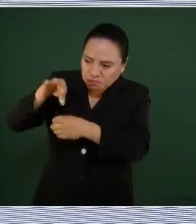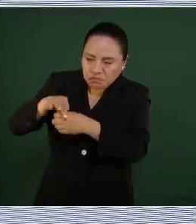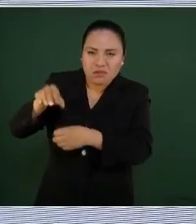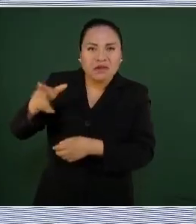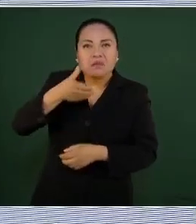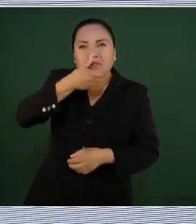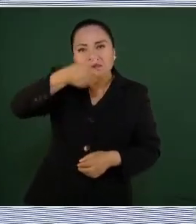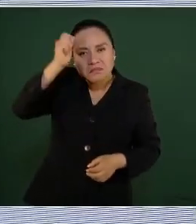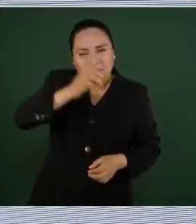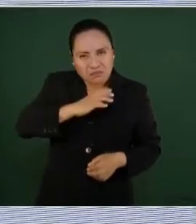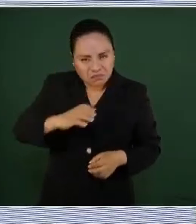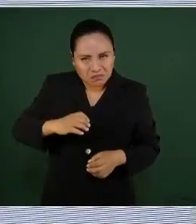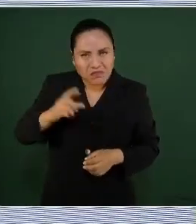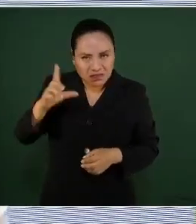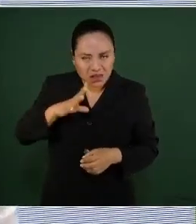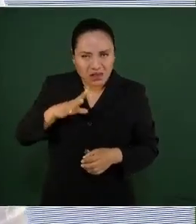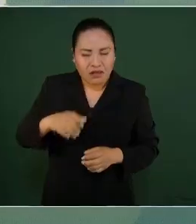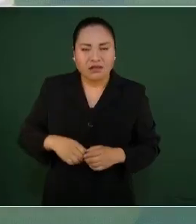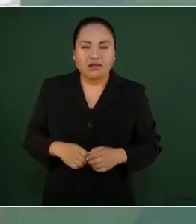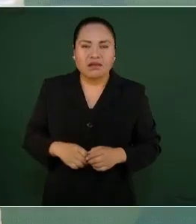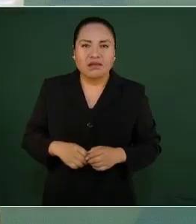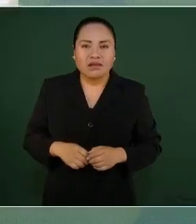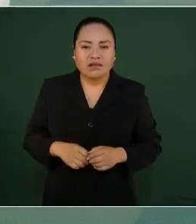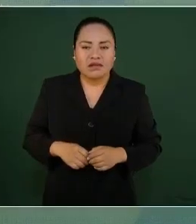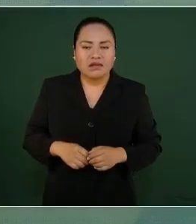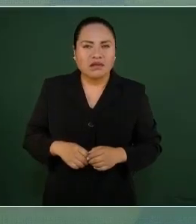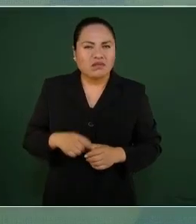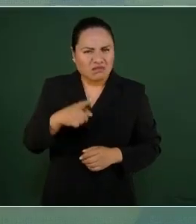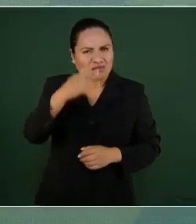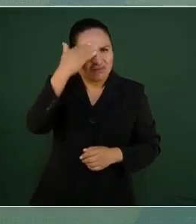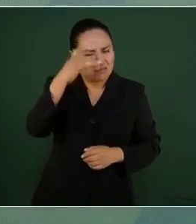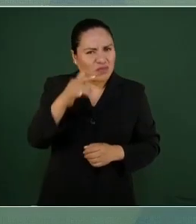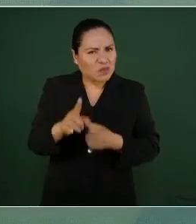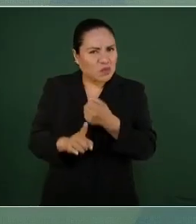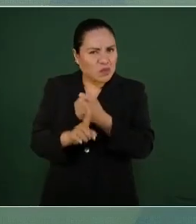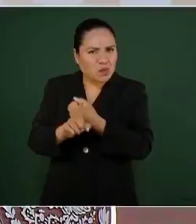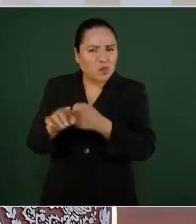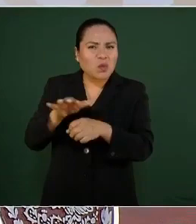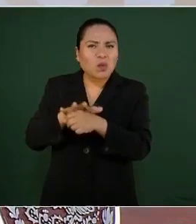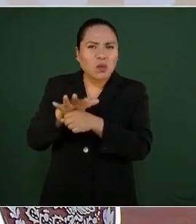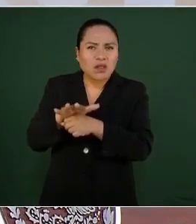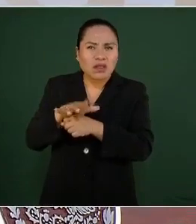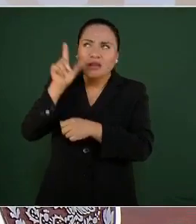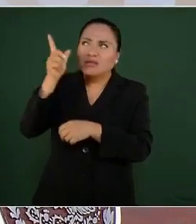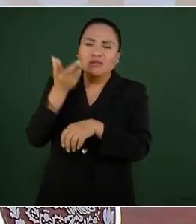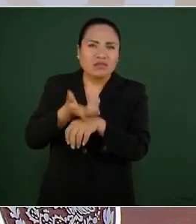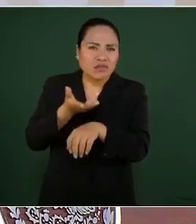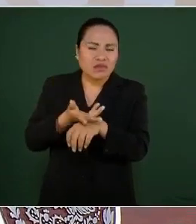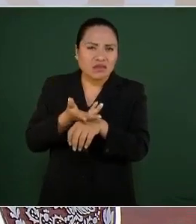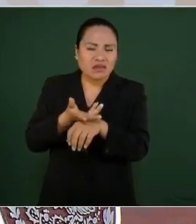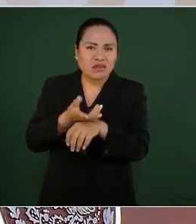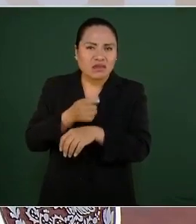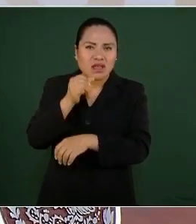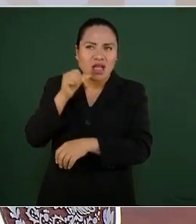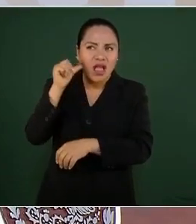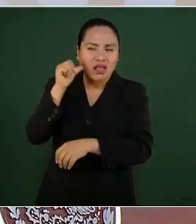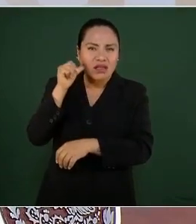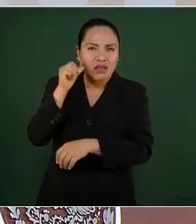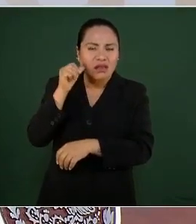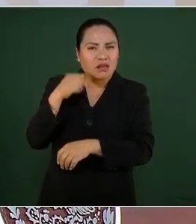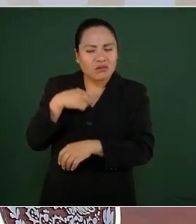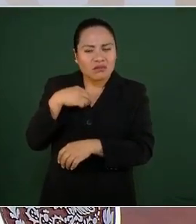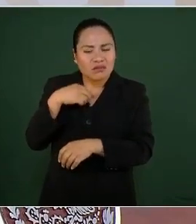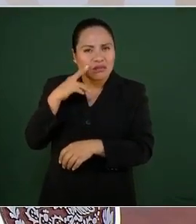Porque ¿saben cuál es la situación en Estados Unidos? Ayer vi un reporte, una